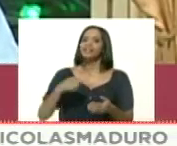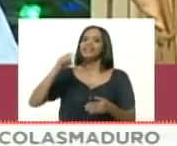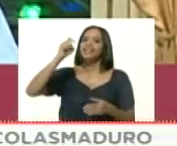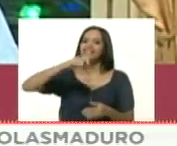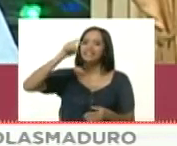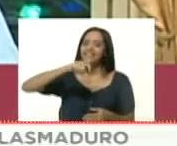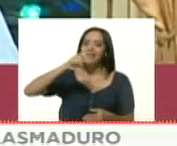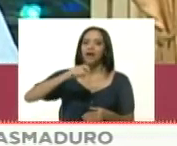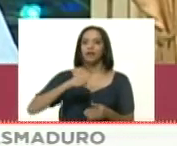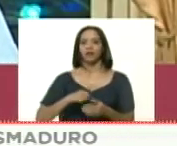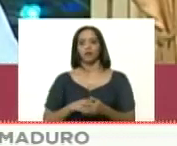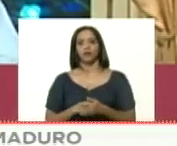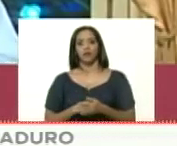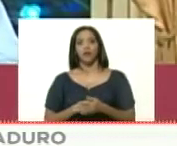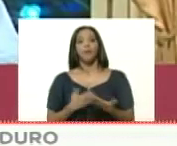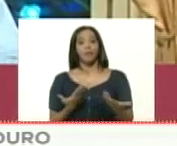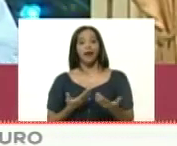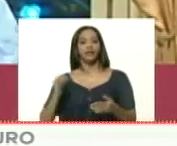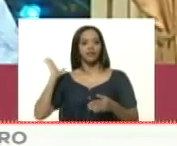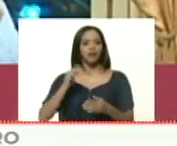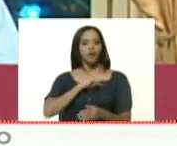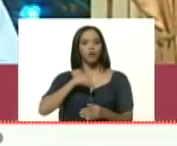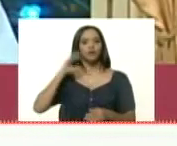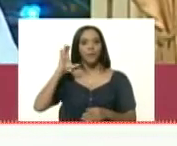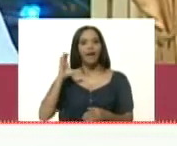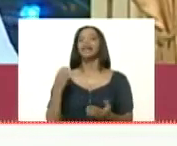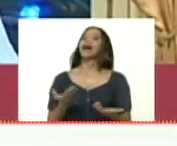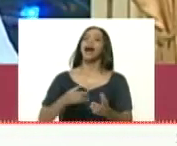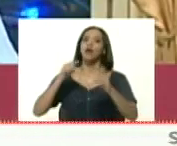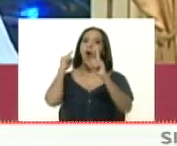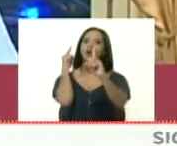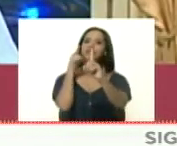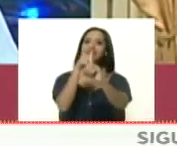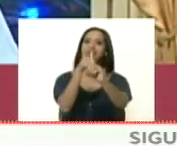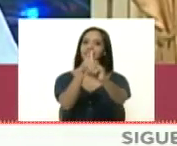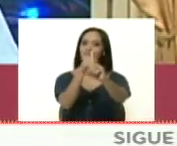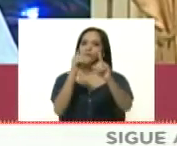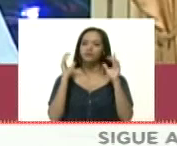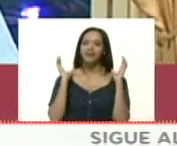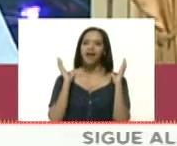necesaria para llevar a nuestro país a los grandes objetivos.